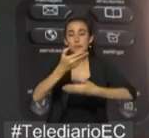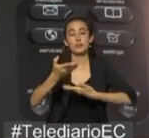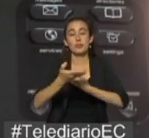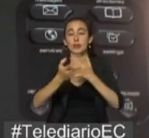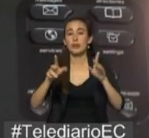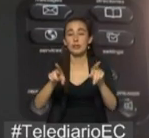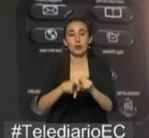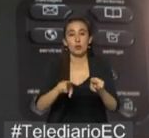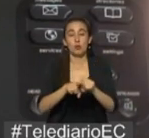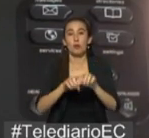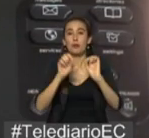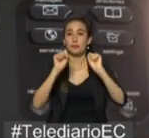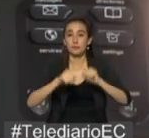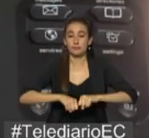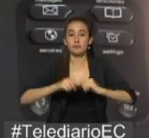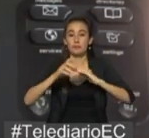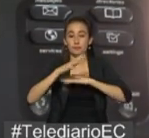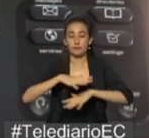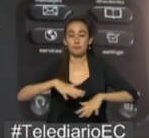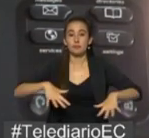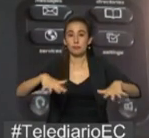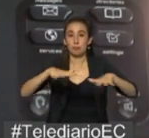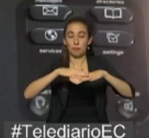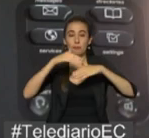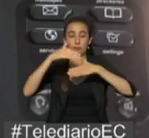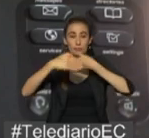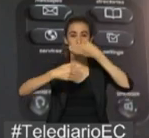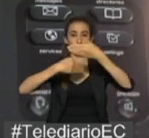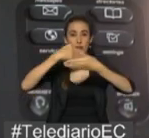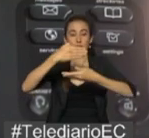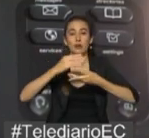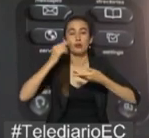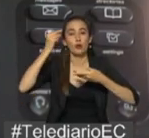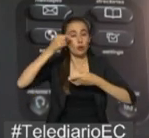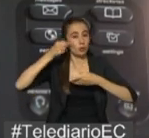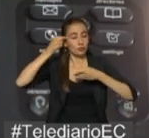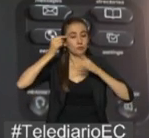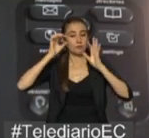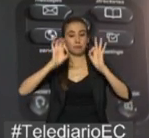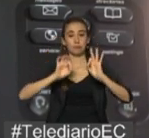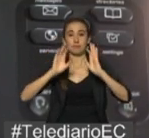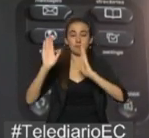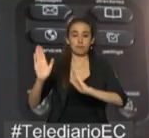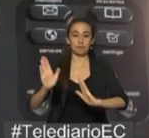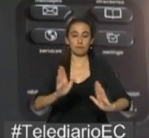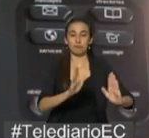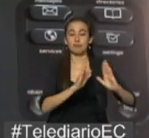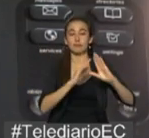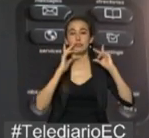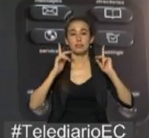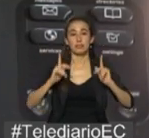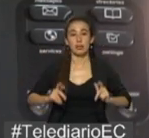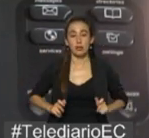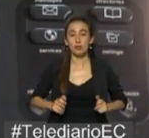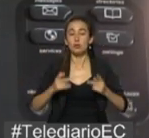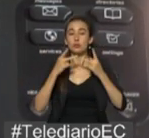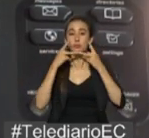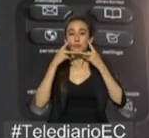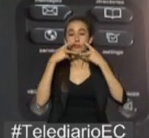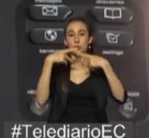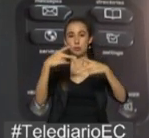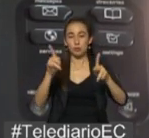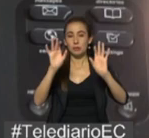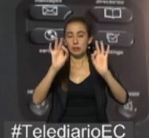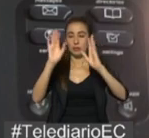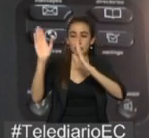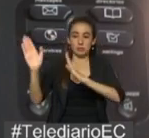aquí, en el Ecuador, en la coordinación con el Ministerio de Gobierno en materia de migración, de salud pública para el control de la